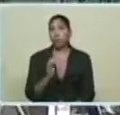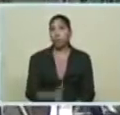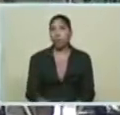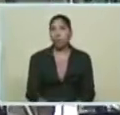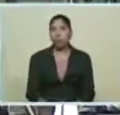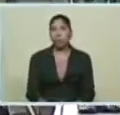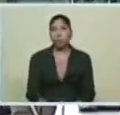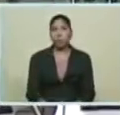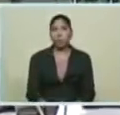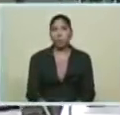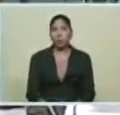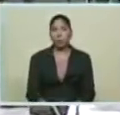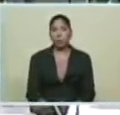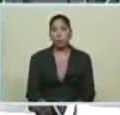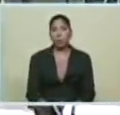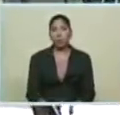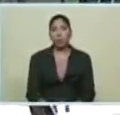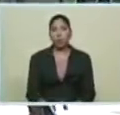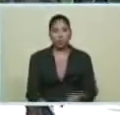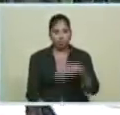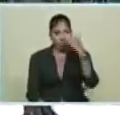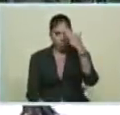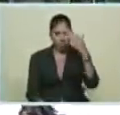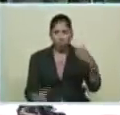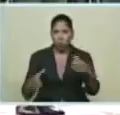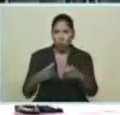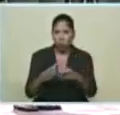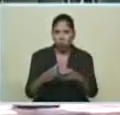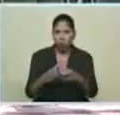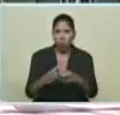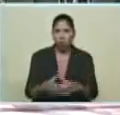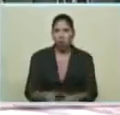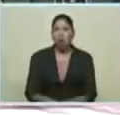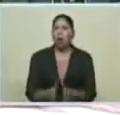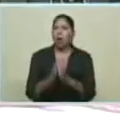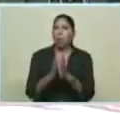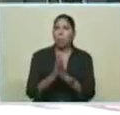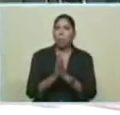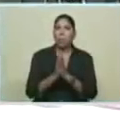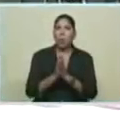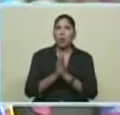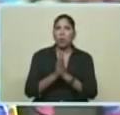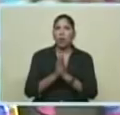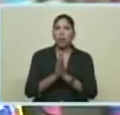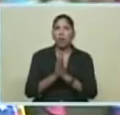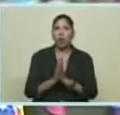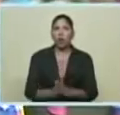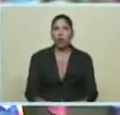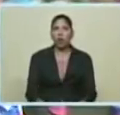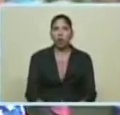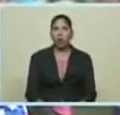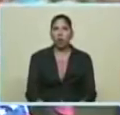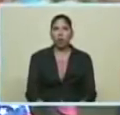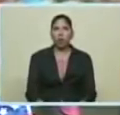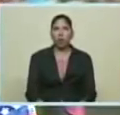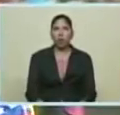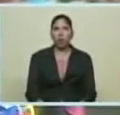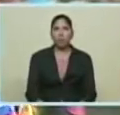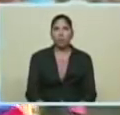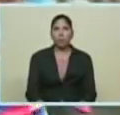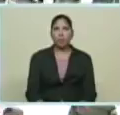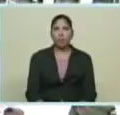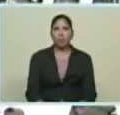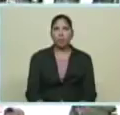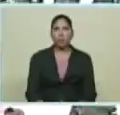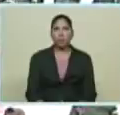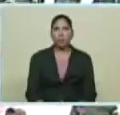Comandante de la agrupación. Ordene, mi comandante jefe. Ordene a discreción, por favor. A